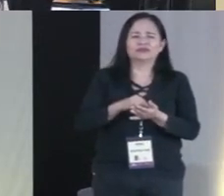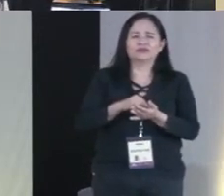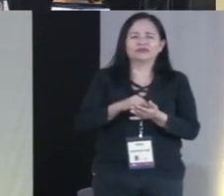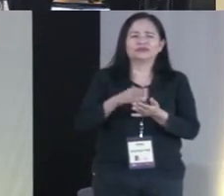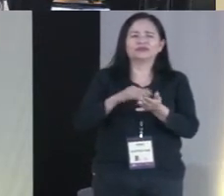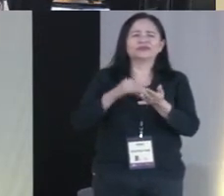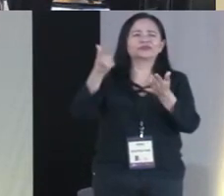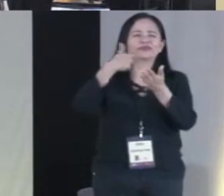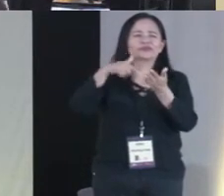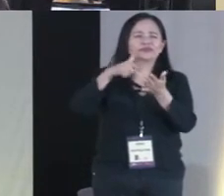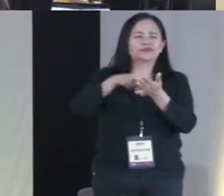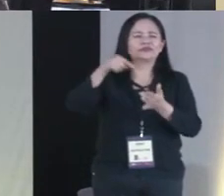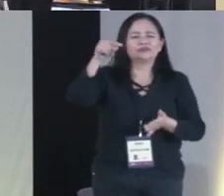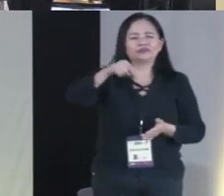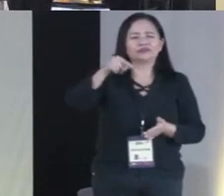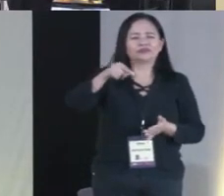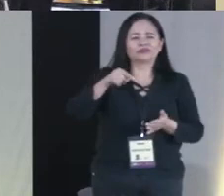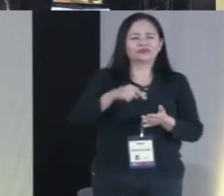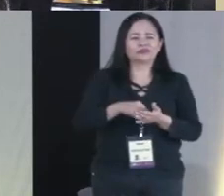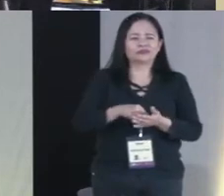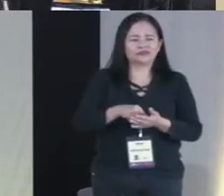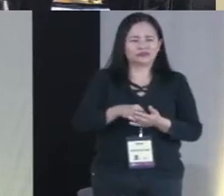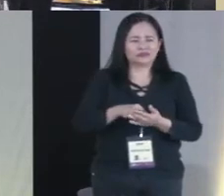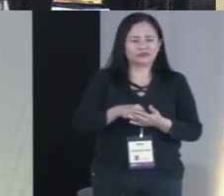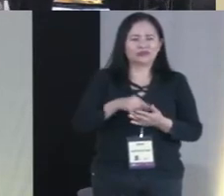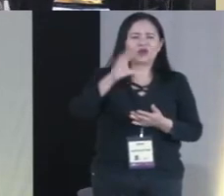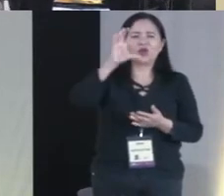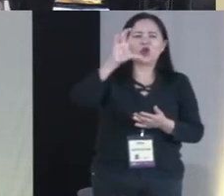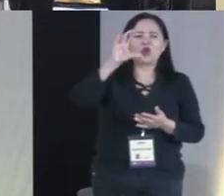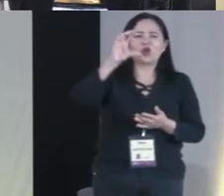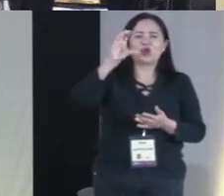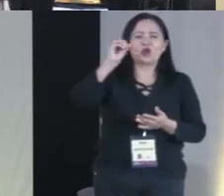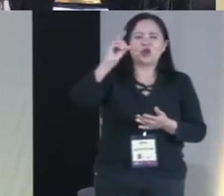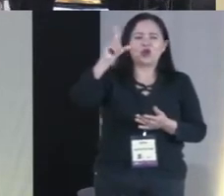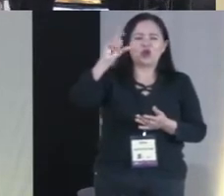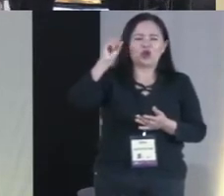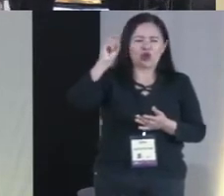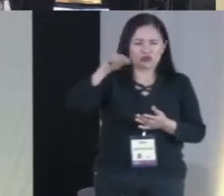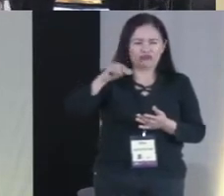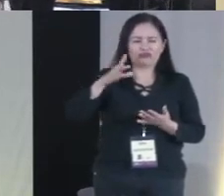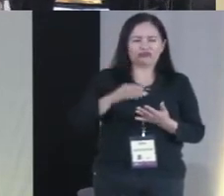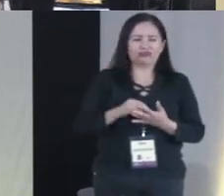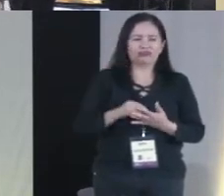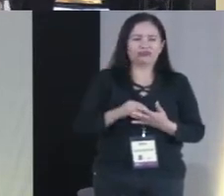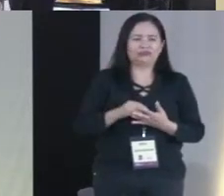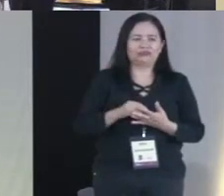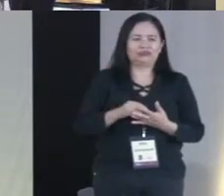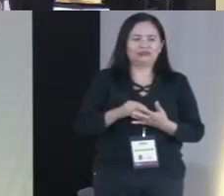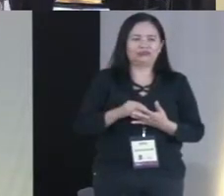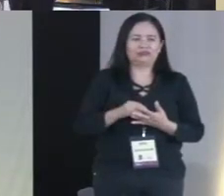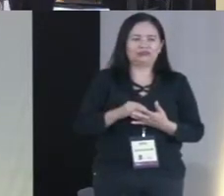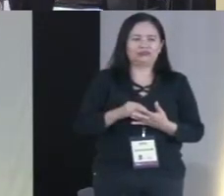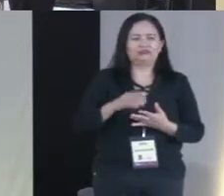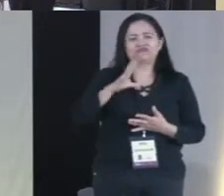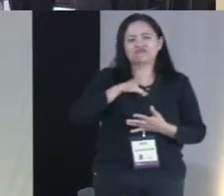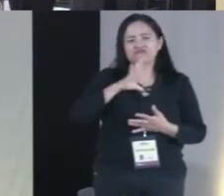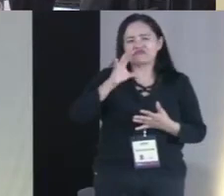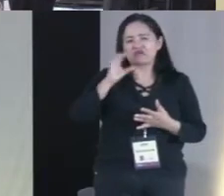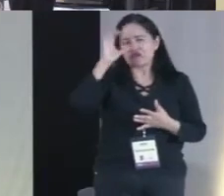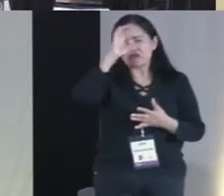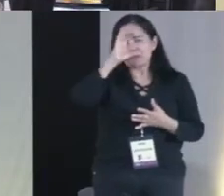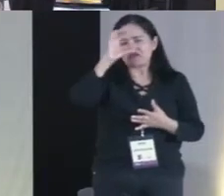en el lugar del abominable Colón algo de la cultura